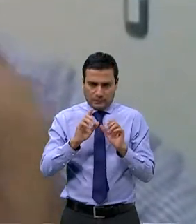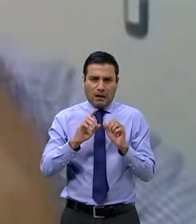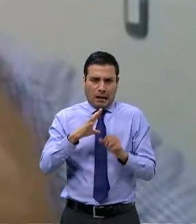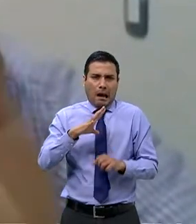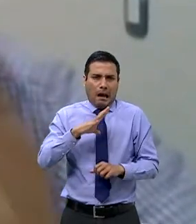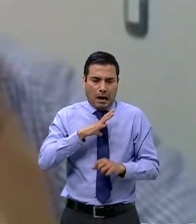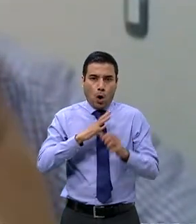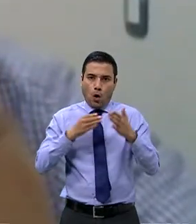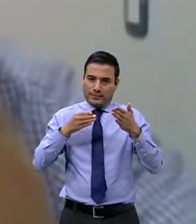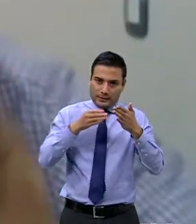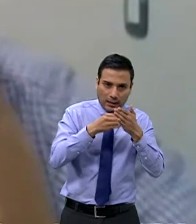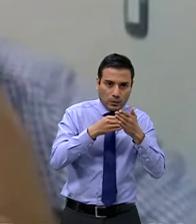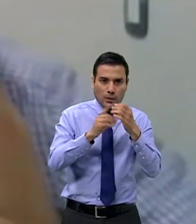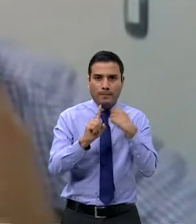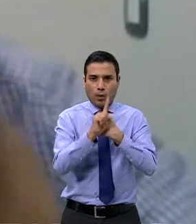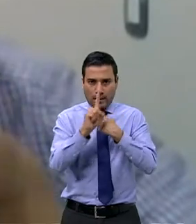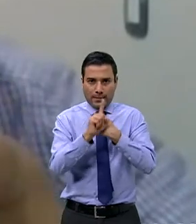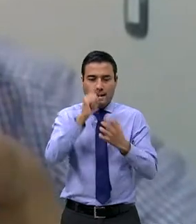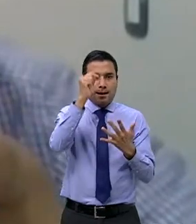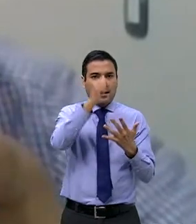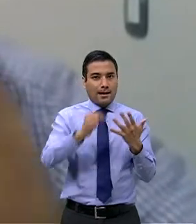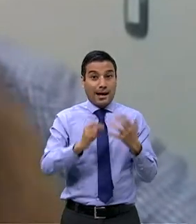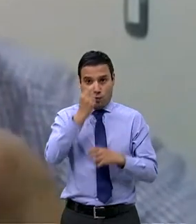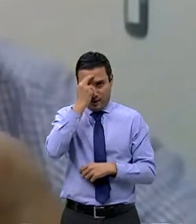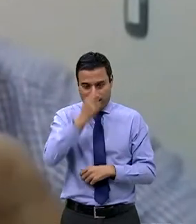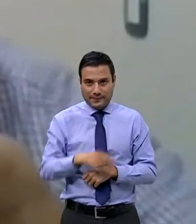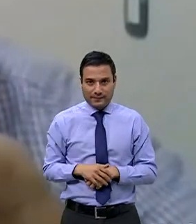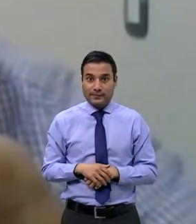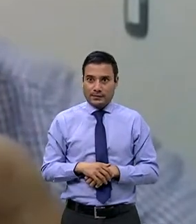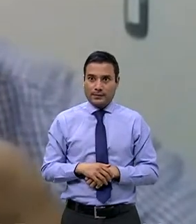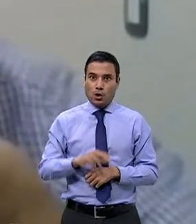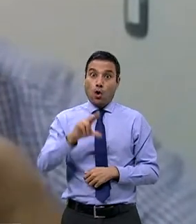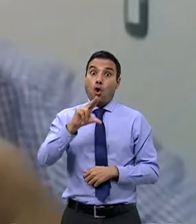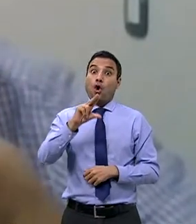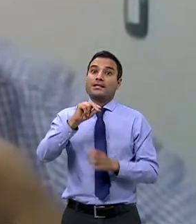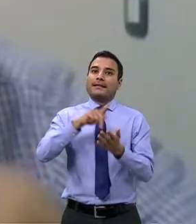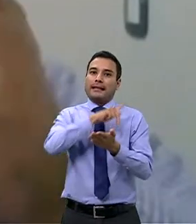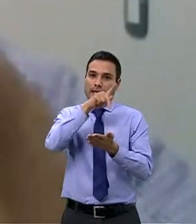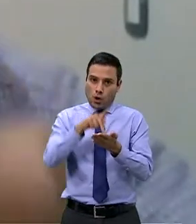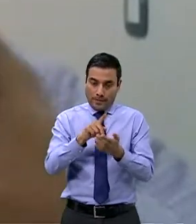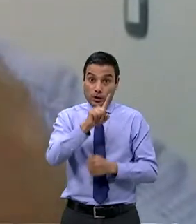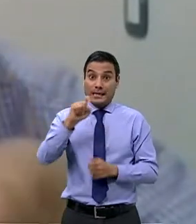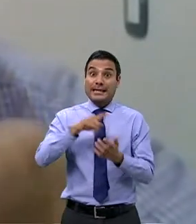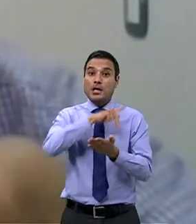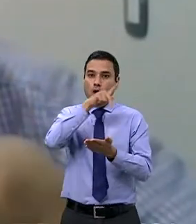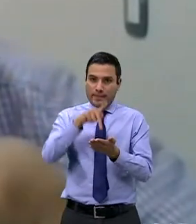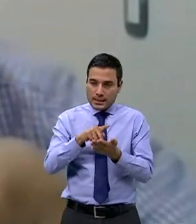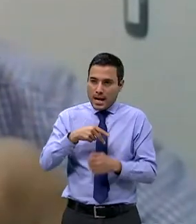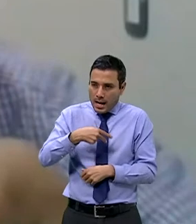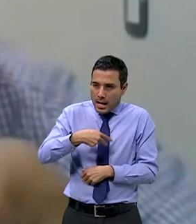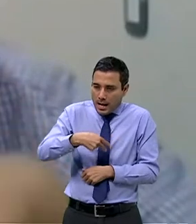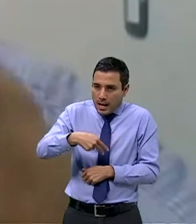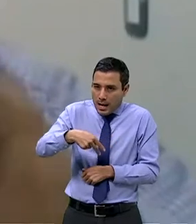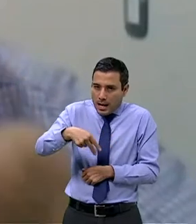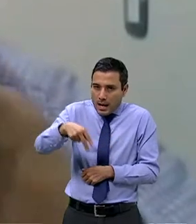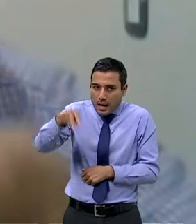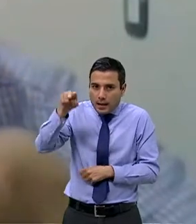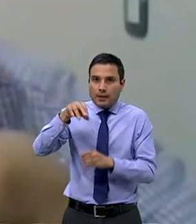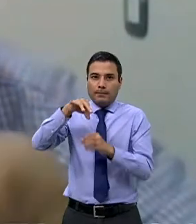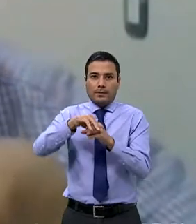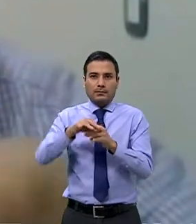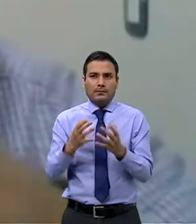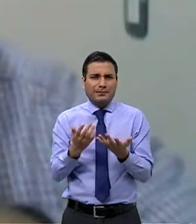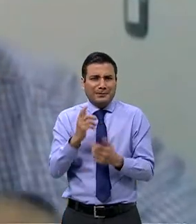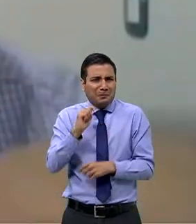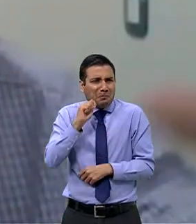porque hay que reconocer que había traslados de 80 kilómetros y 100 kilómetros para llegar al turno a pesar de esos obstáculos la